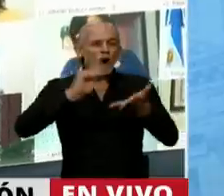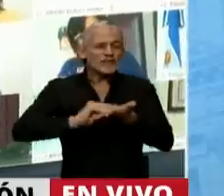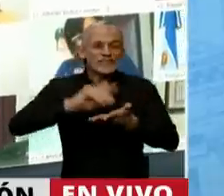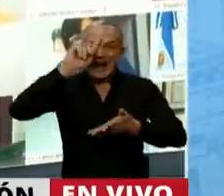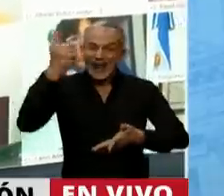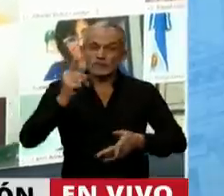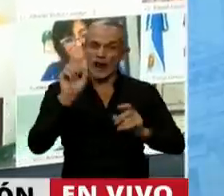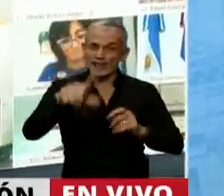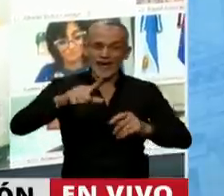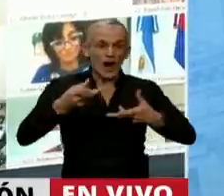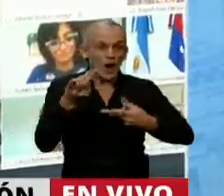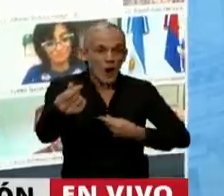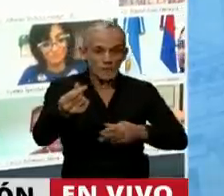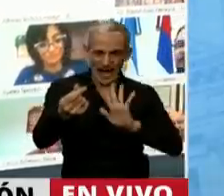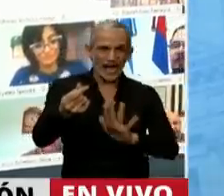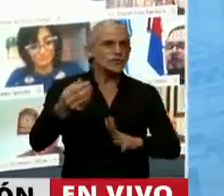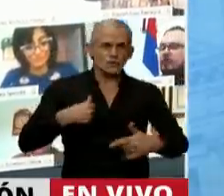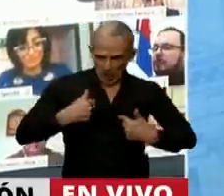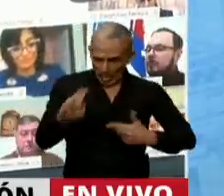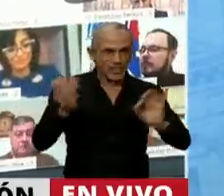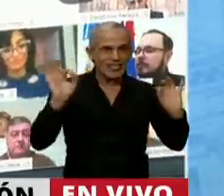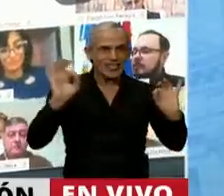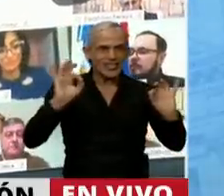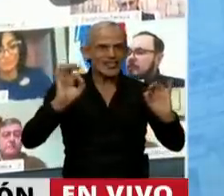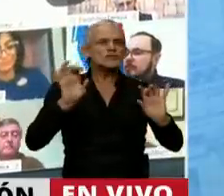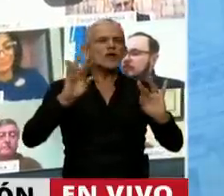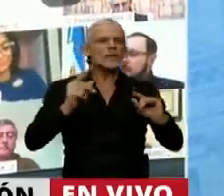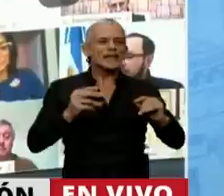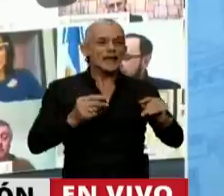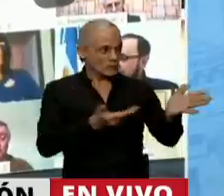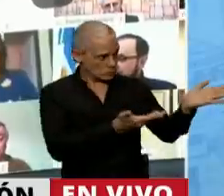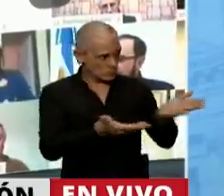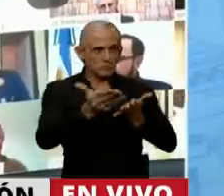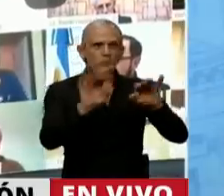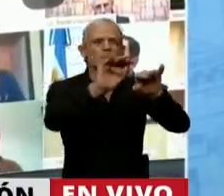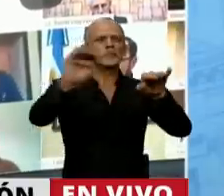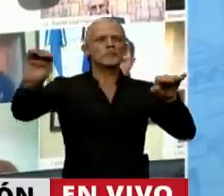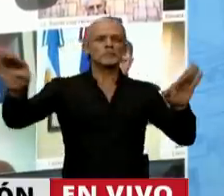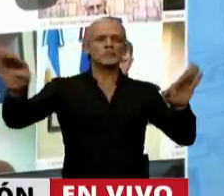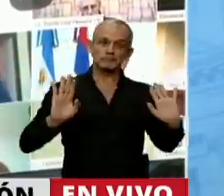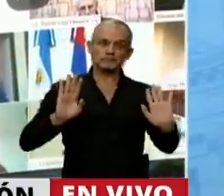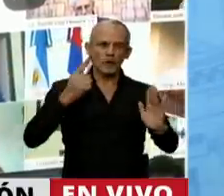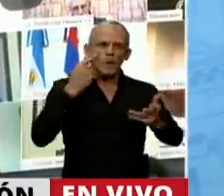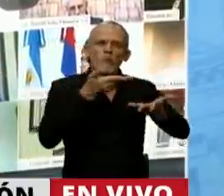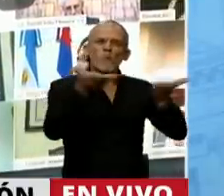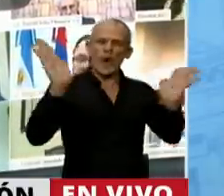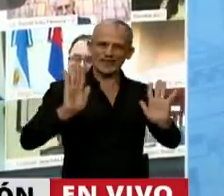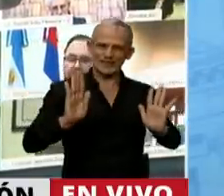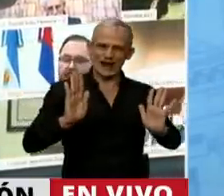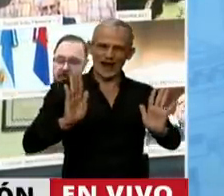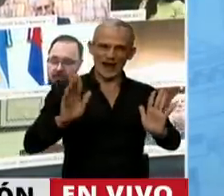este marco no hace ninguna compra, sino que solamente la disponibiliza.